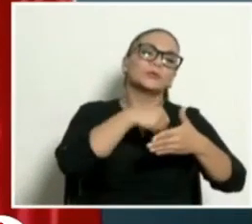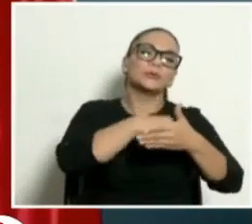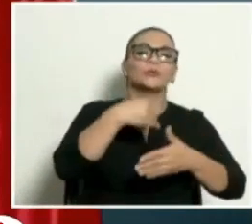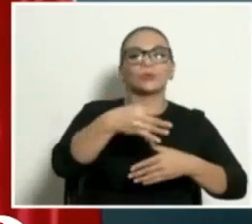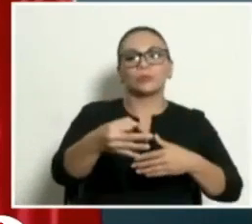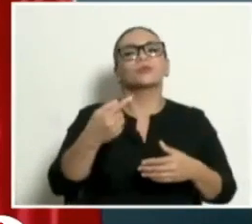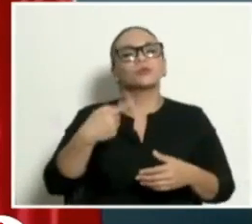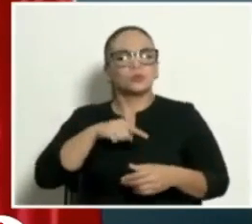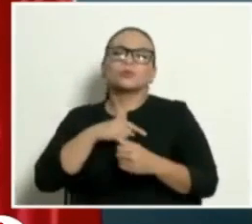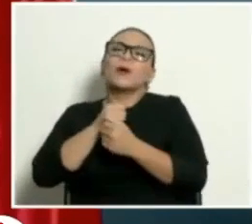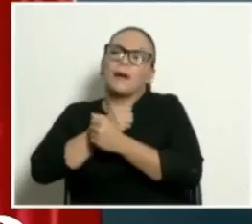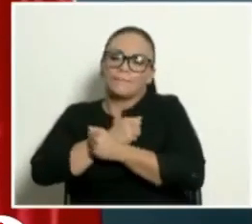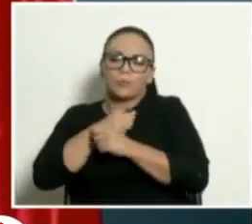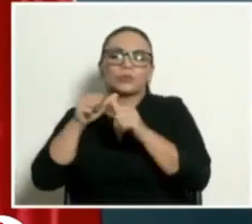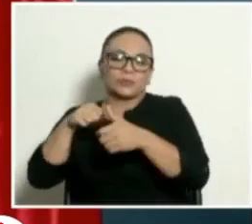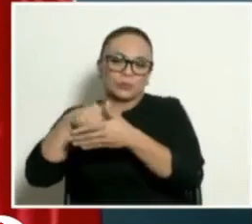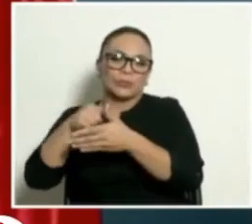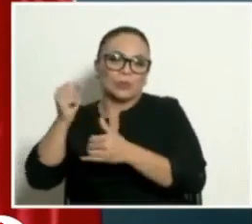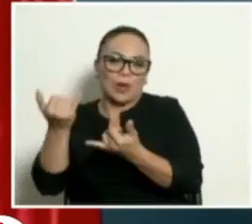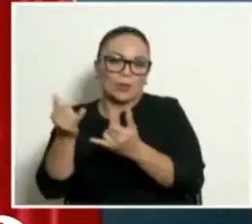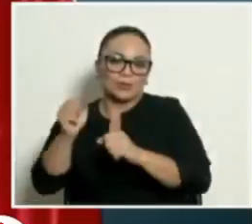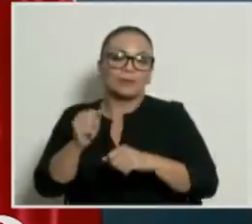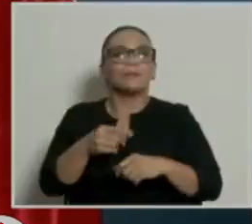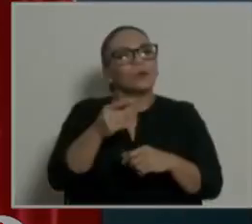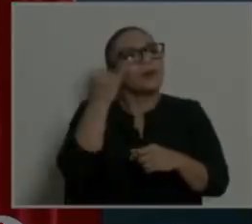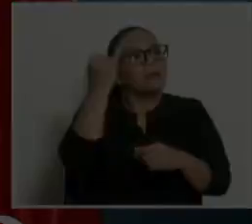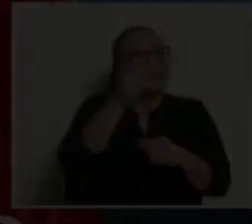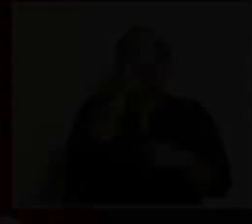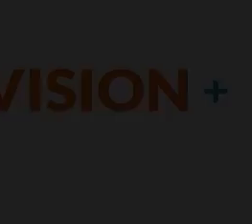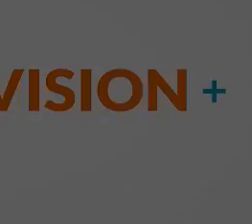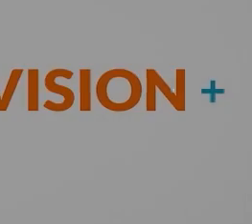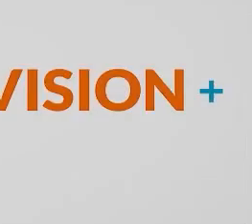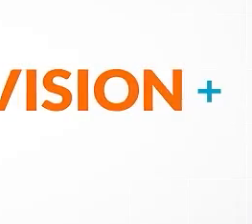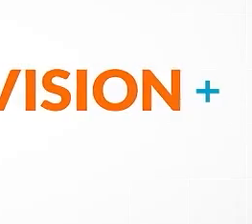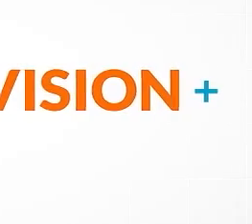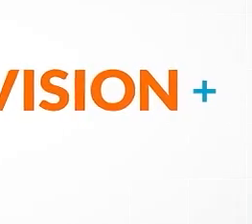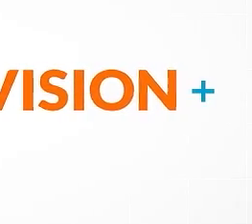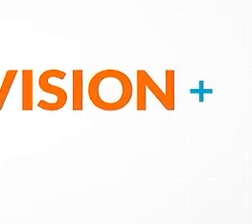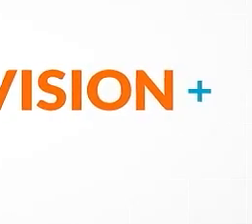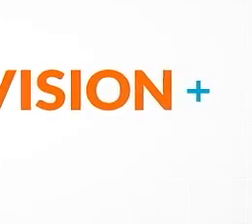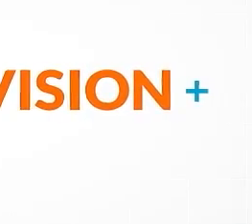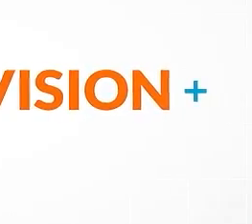haciendo con mucho amor, para mejorar las condiciones.